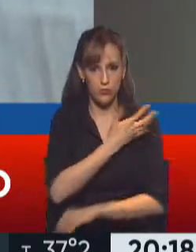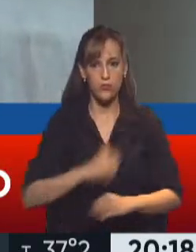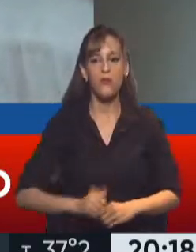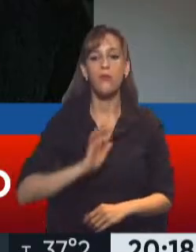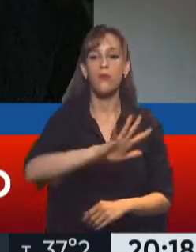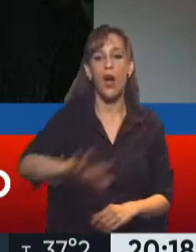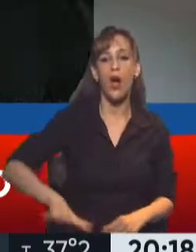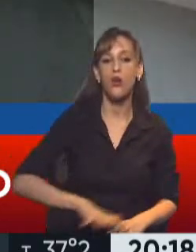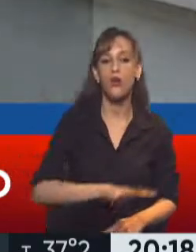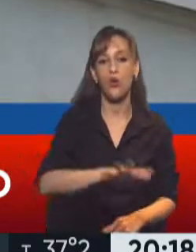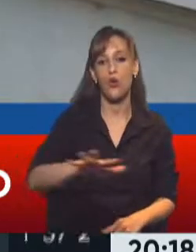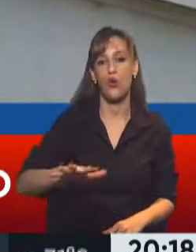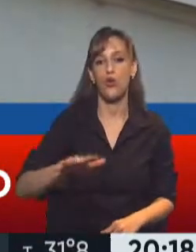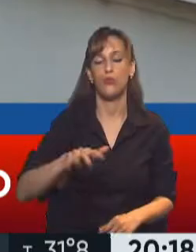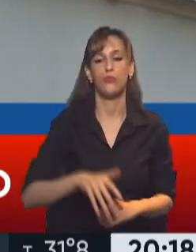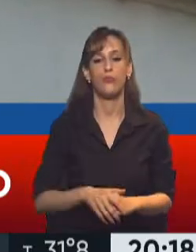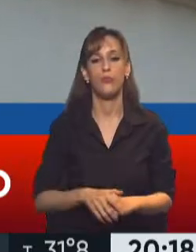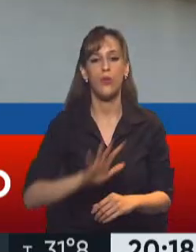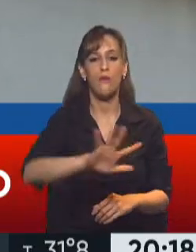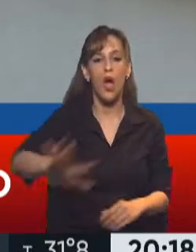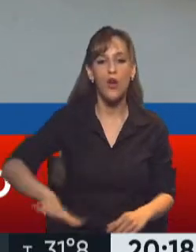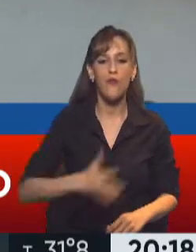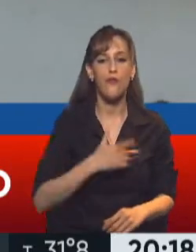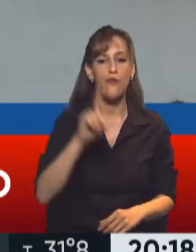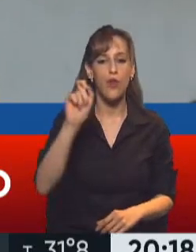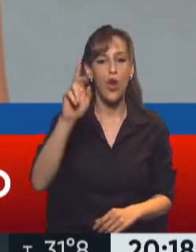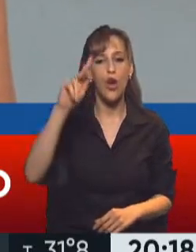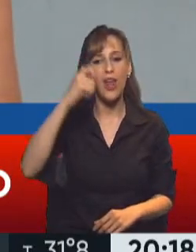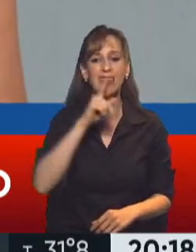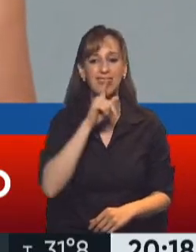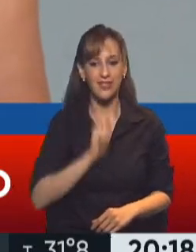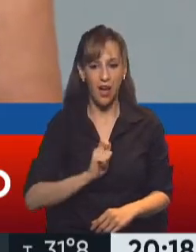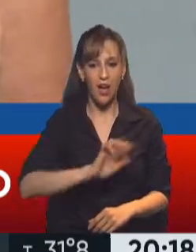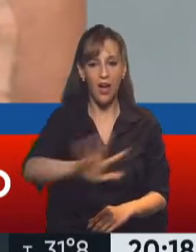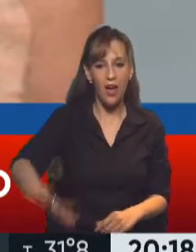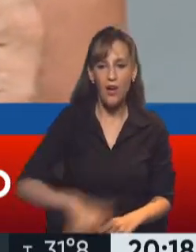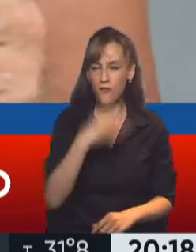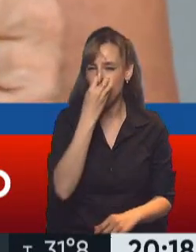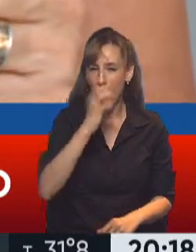un barrio impresionante, el barrio de Floresta, con una